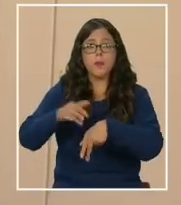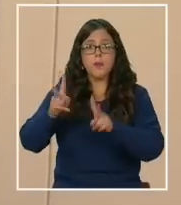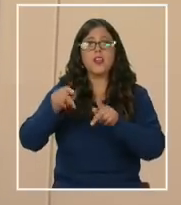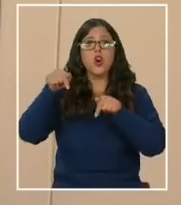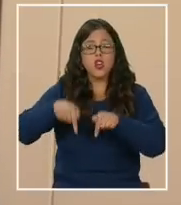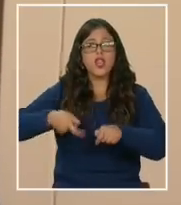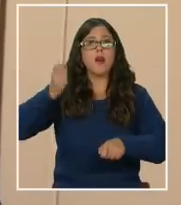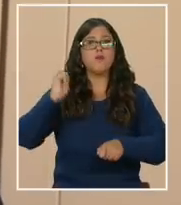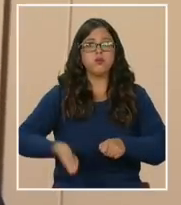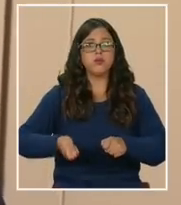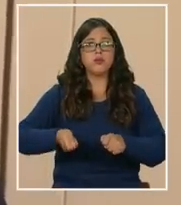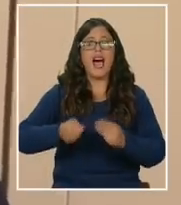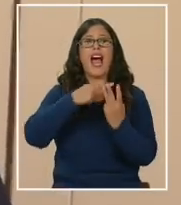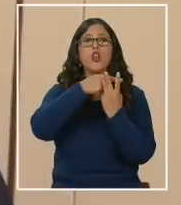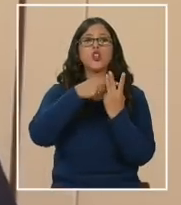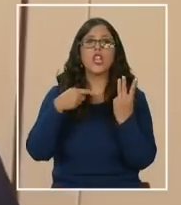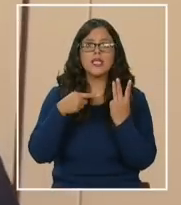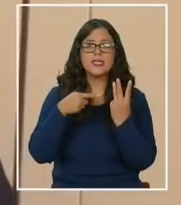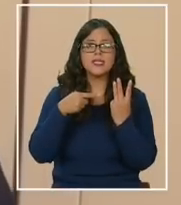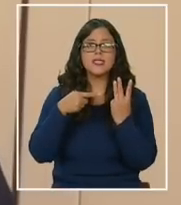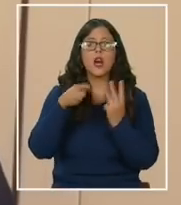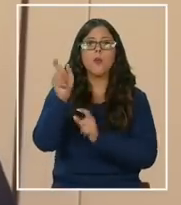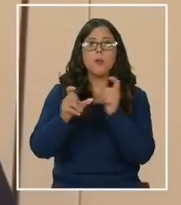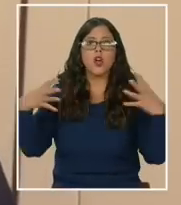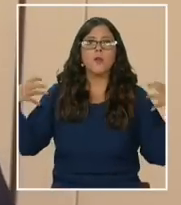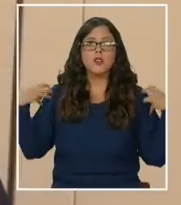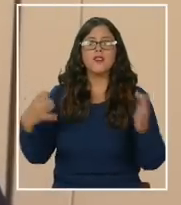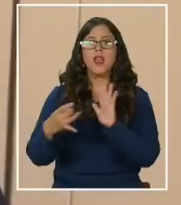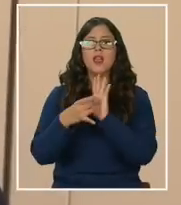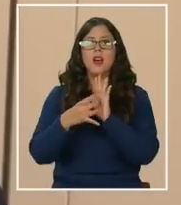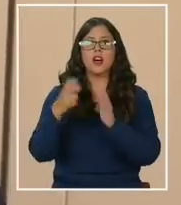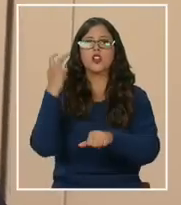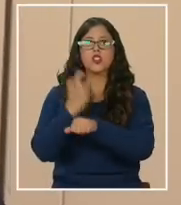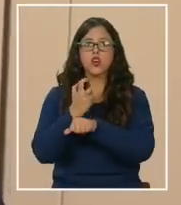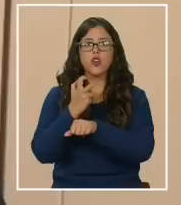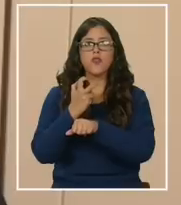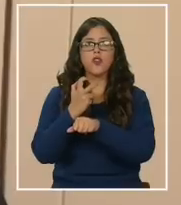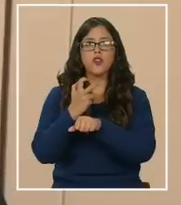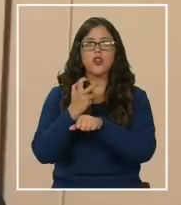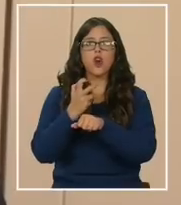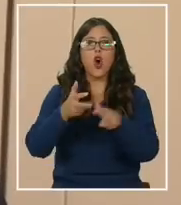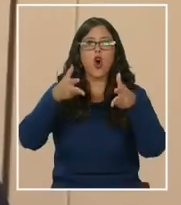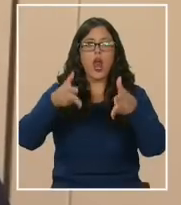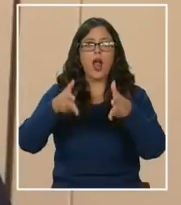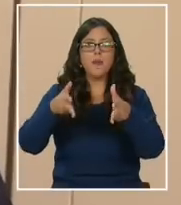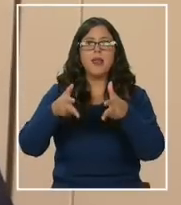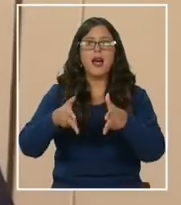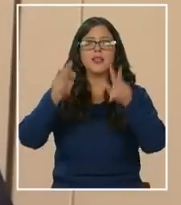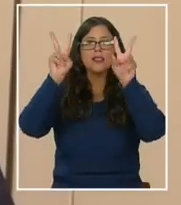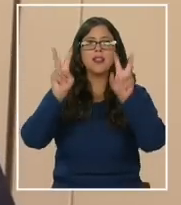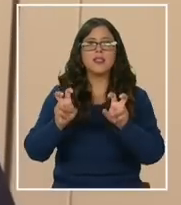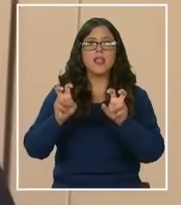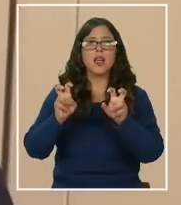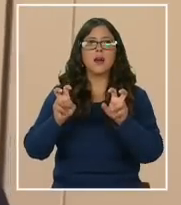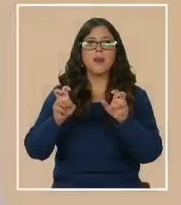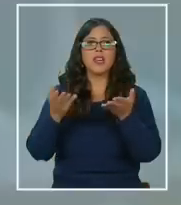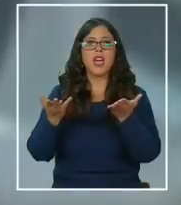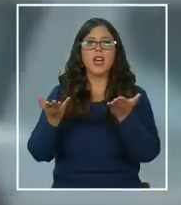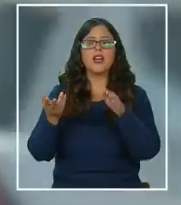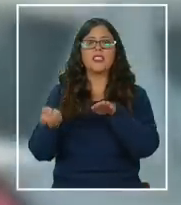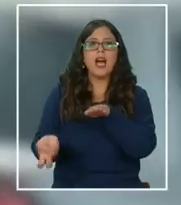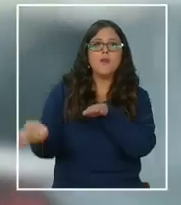de hoy formalizarlos a los 3 como autores del delito de robo con intimidación bajo la modalidad del